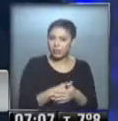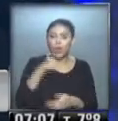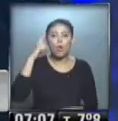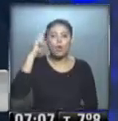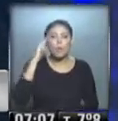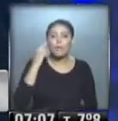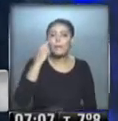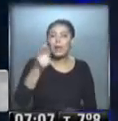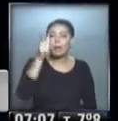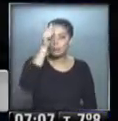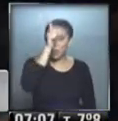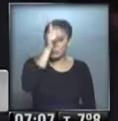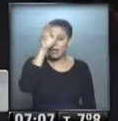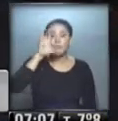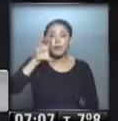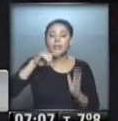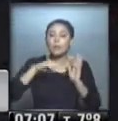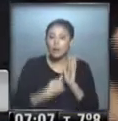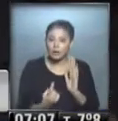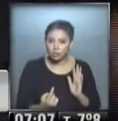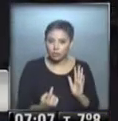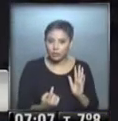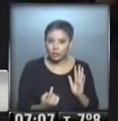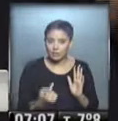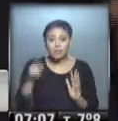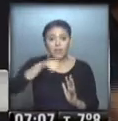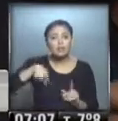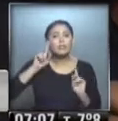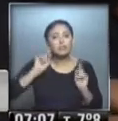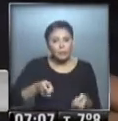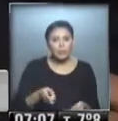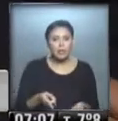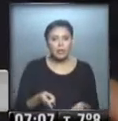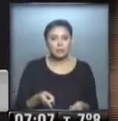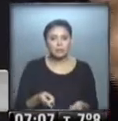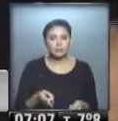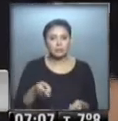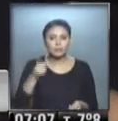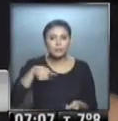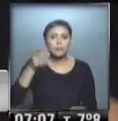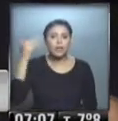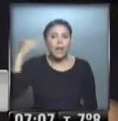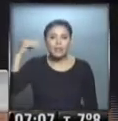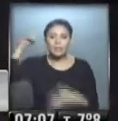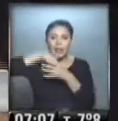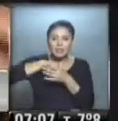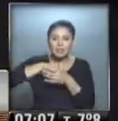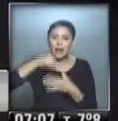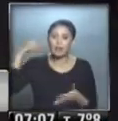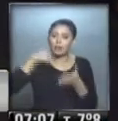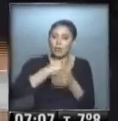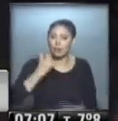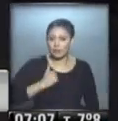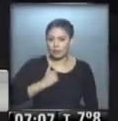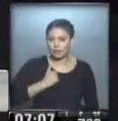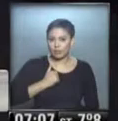de la provincia de Buenos Aires, de la policía, habían participado de la dictadura militar. Es